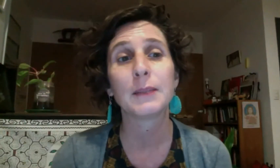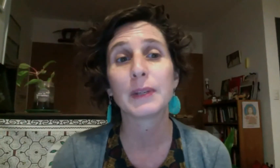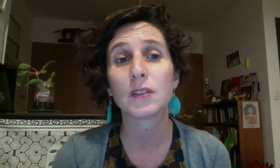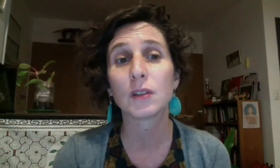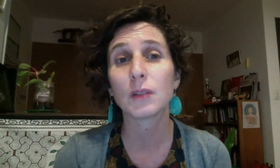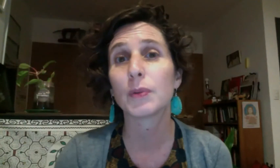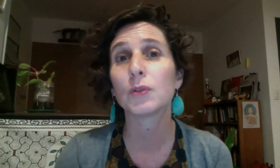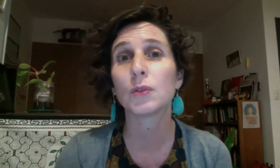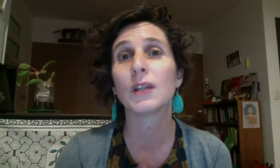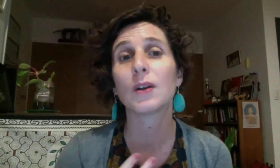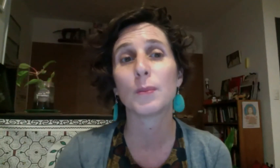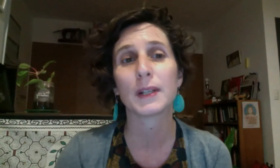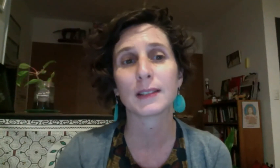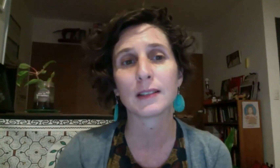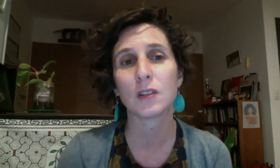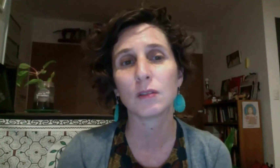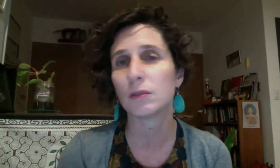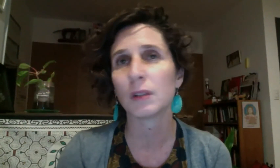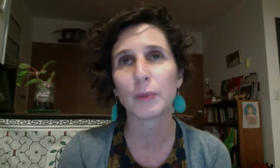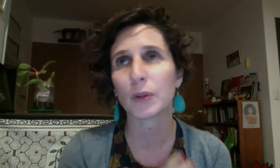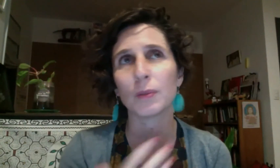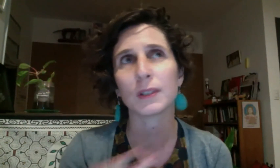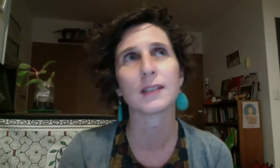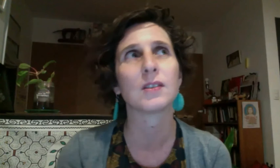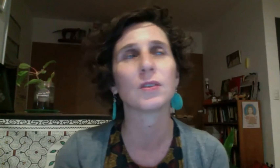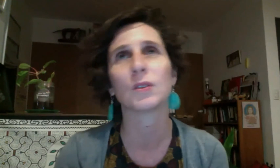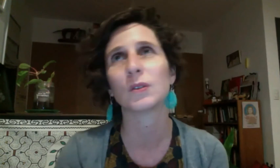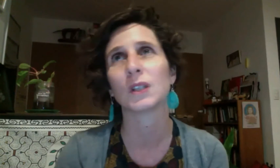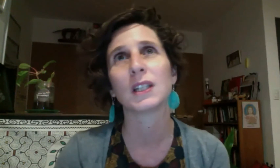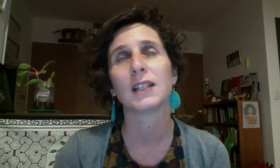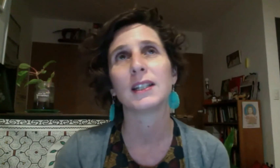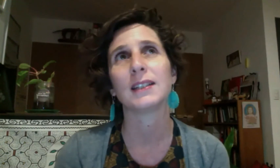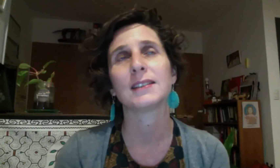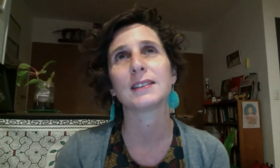de impresiones producto de una conversación